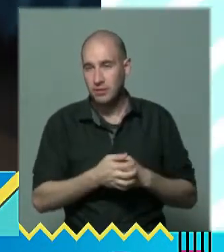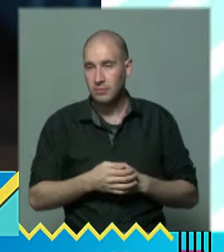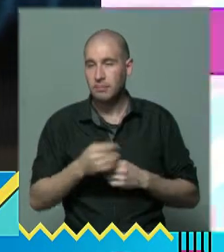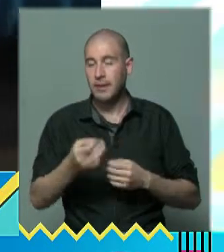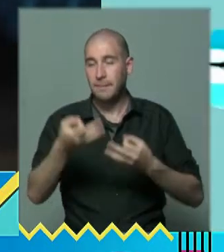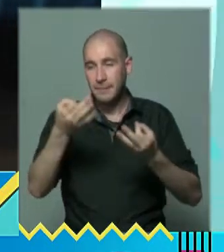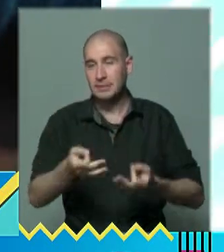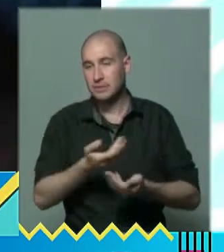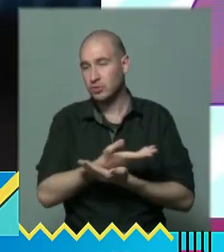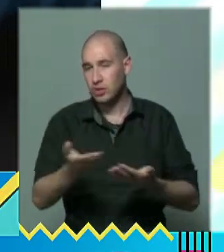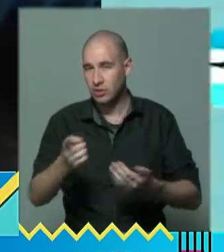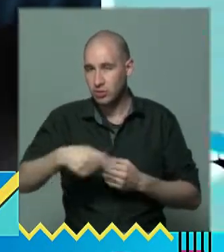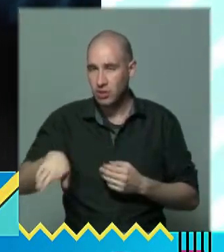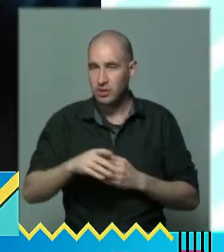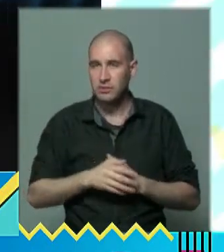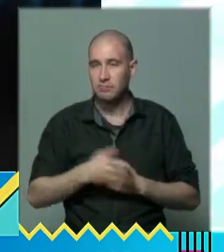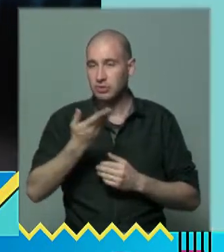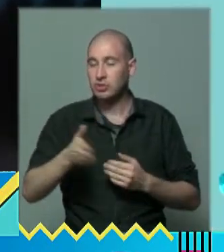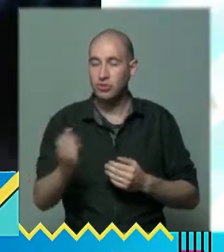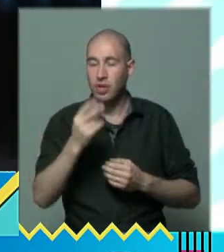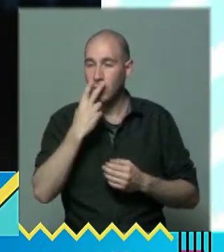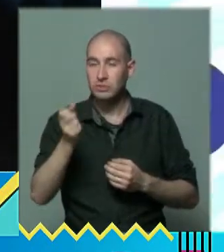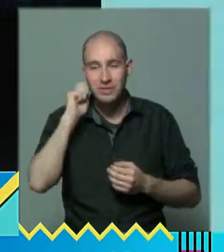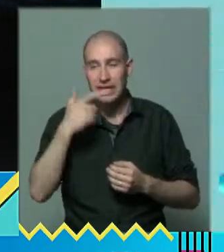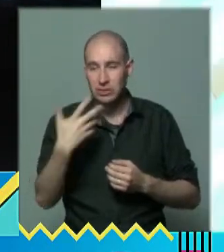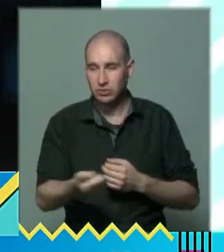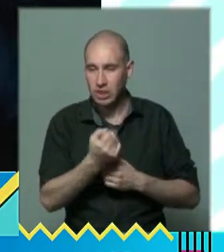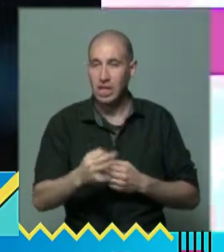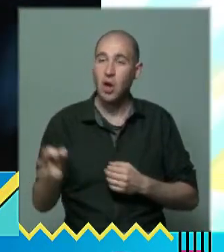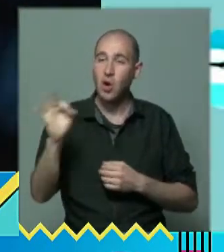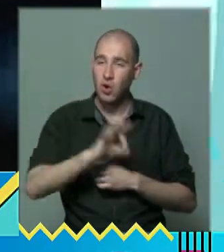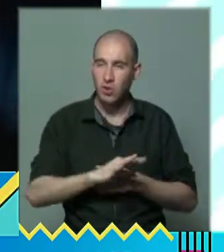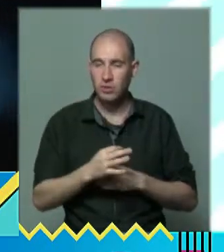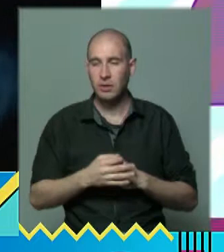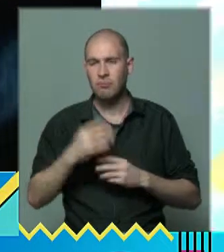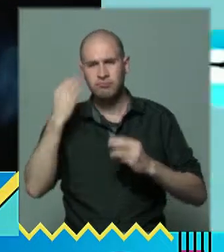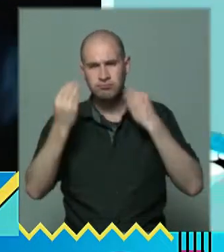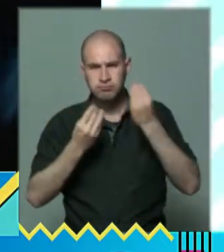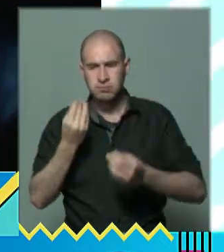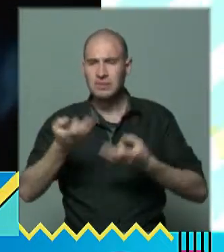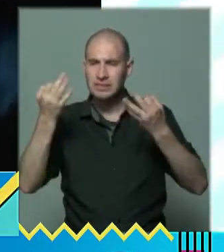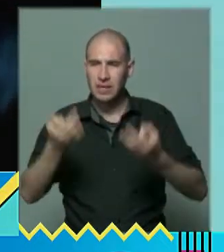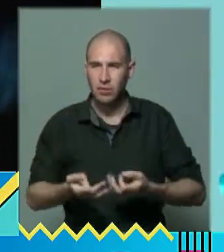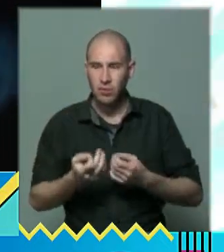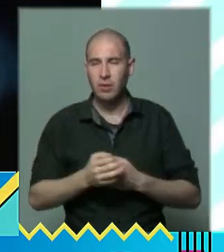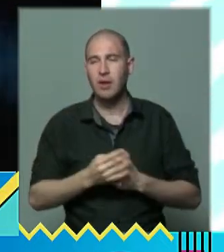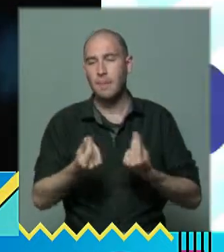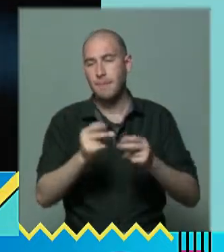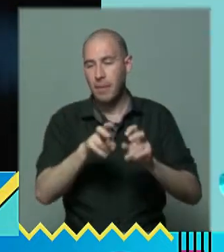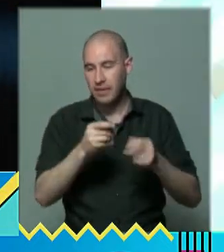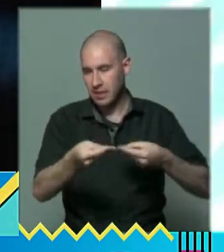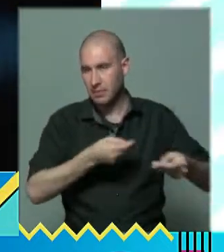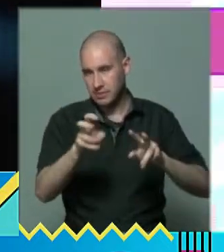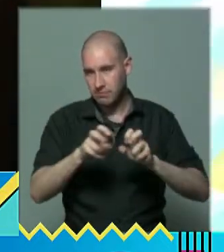que la población entera acceda a la luz y el gas, o está preocupada por garantizar los márgenes de ganancia de